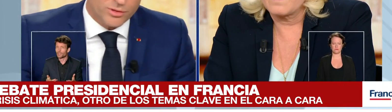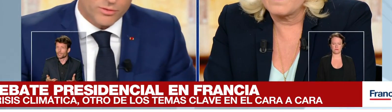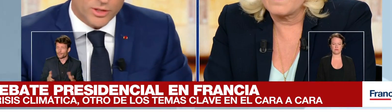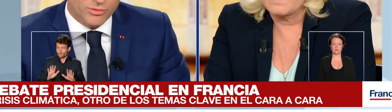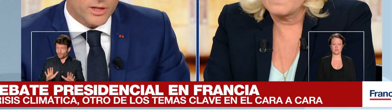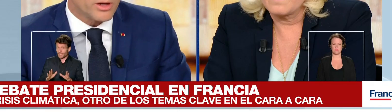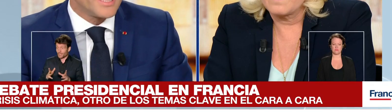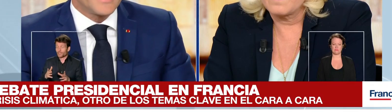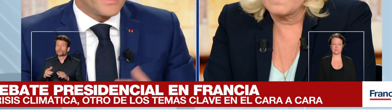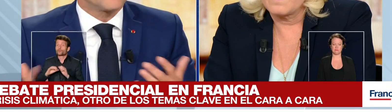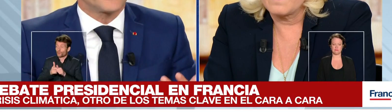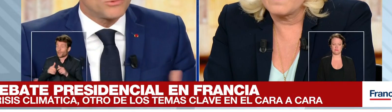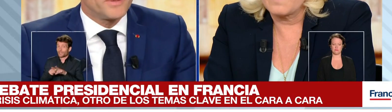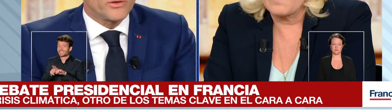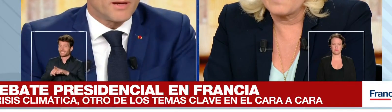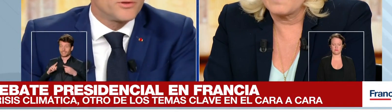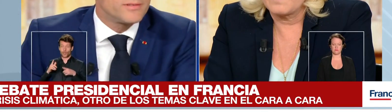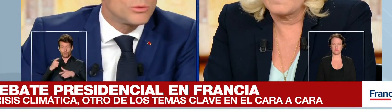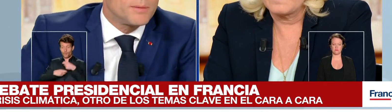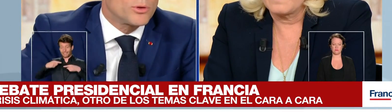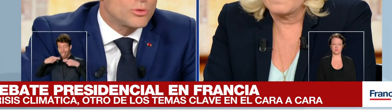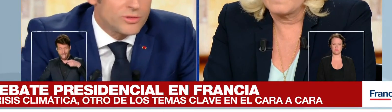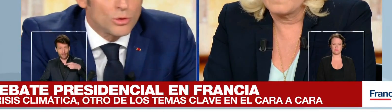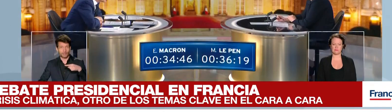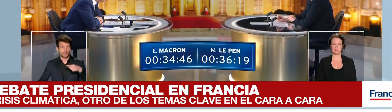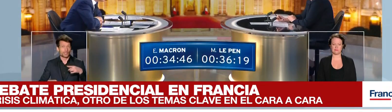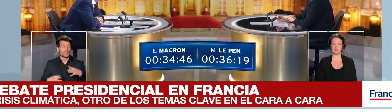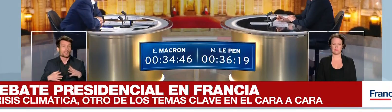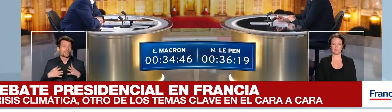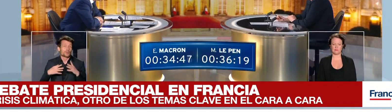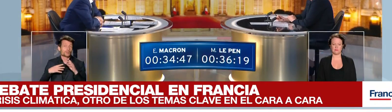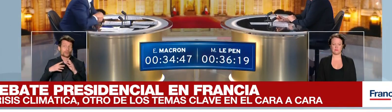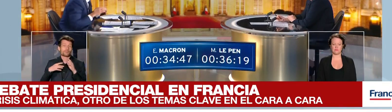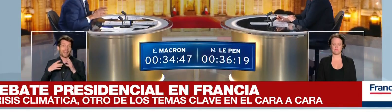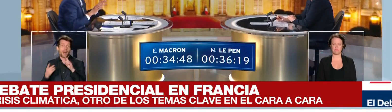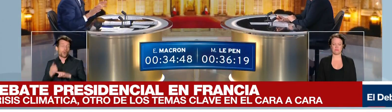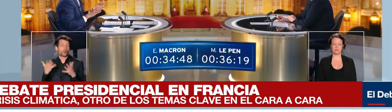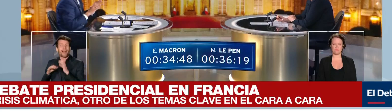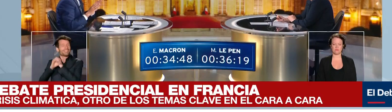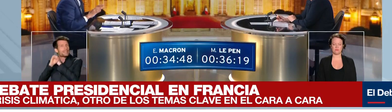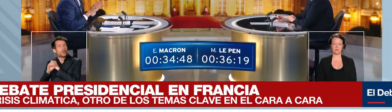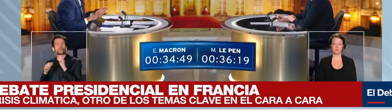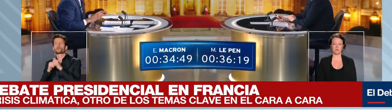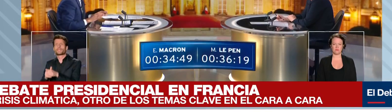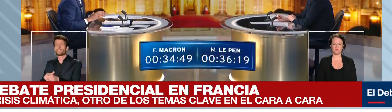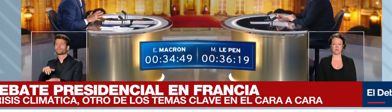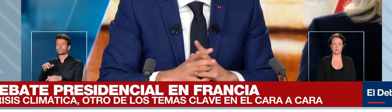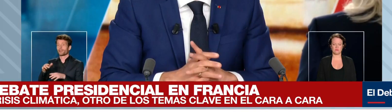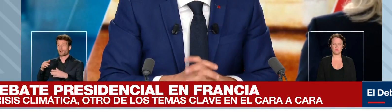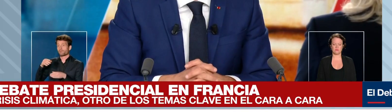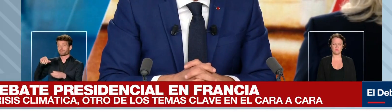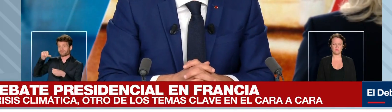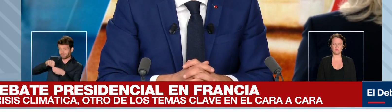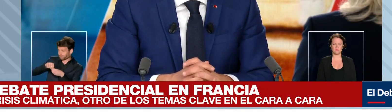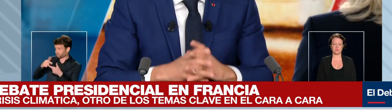problemas en términos de déficit económico y en términos del balance es la dependencia de los hidrocarburos. Y usted propuso la